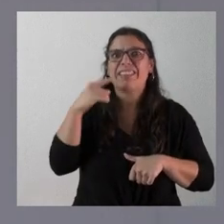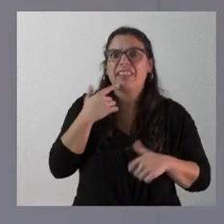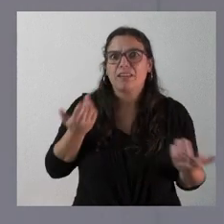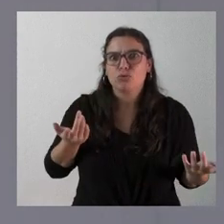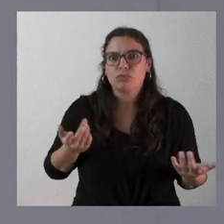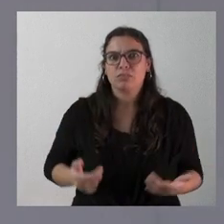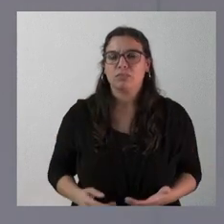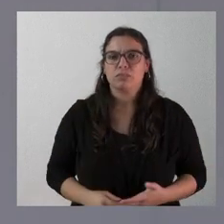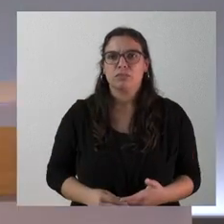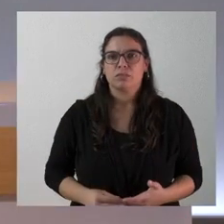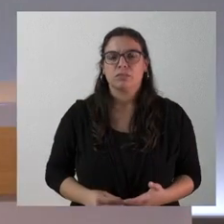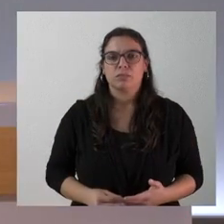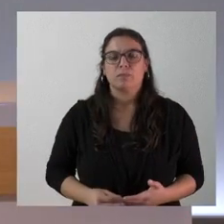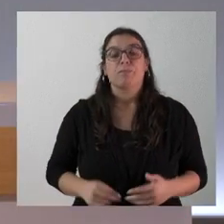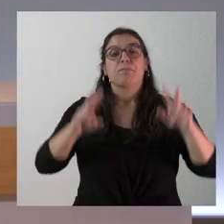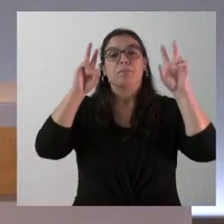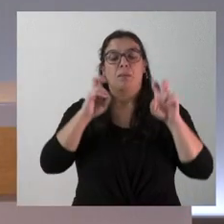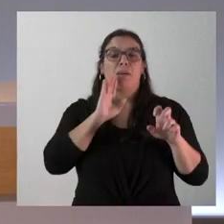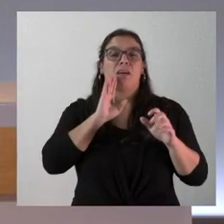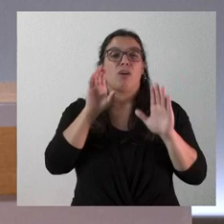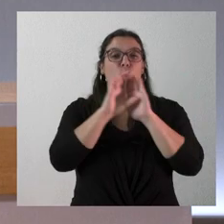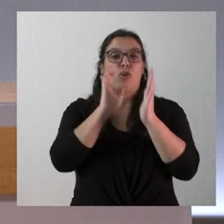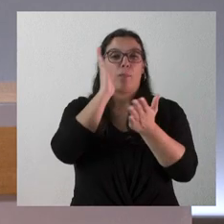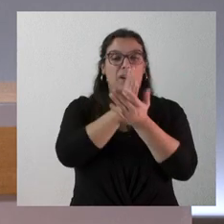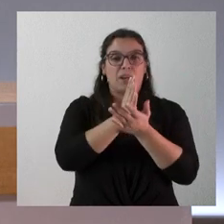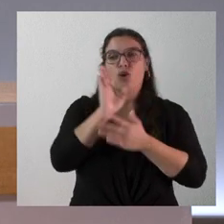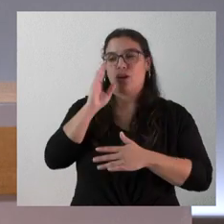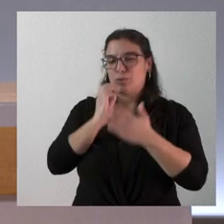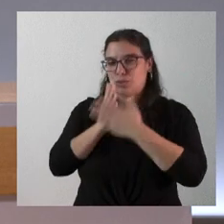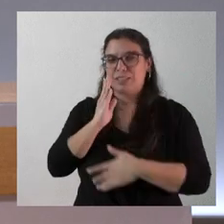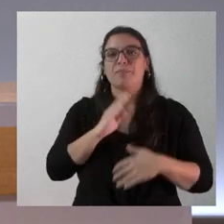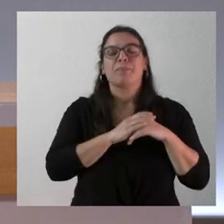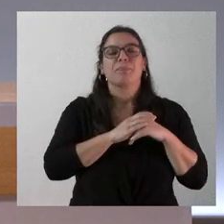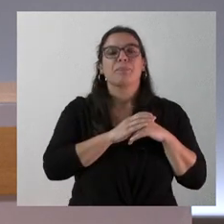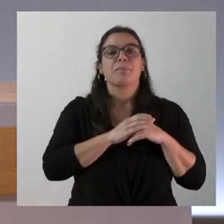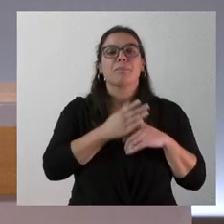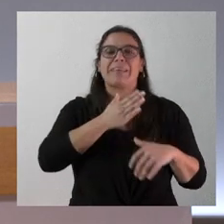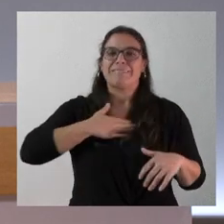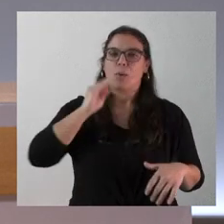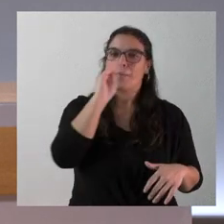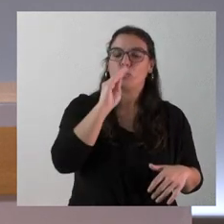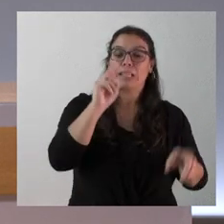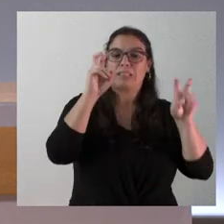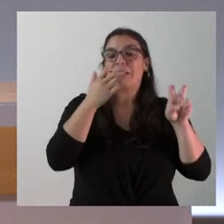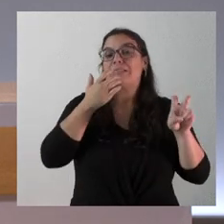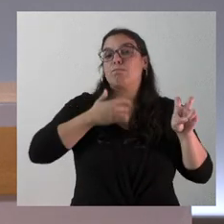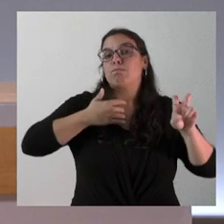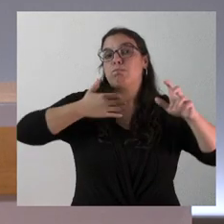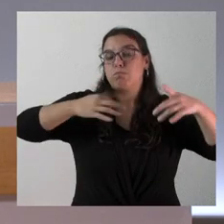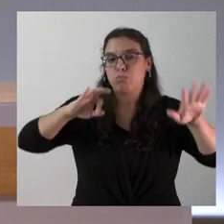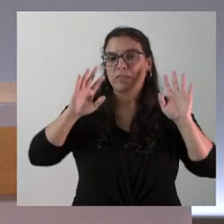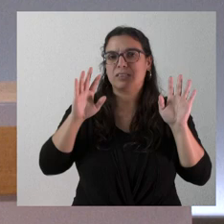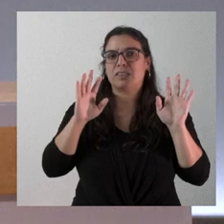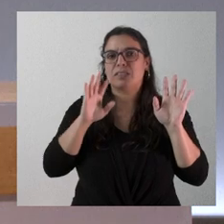al hilo también del Código Penal me gustaría Buenos días lo primero Sí buenos me gustaría preguntarle sobre esa posibilidad de modificación